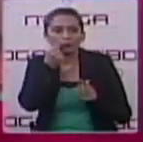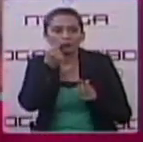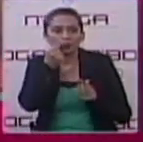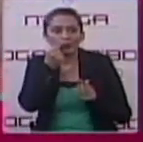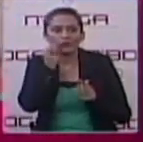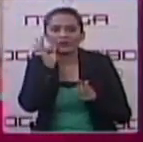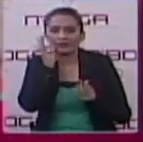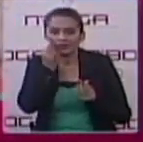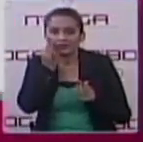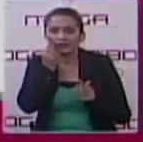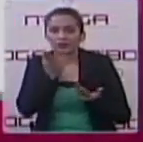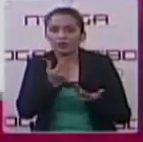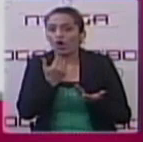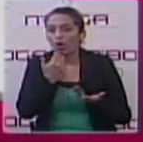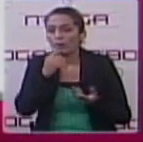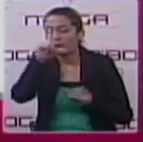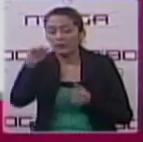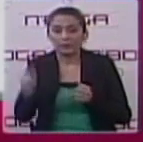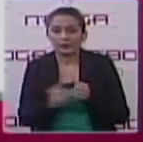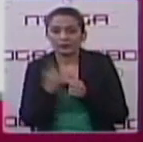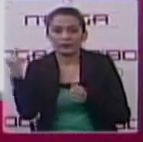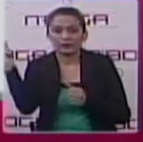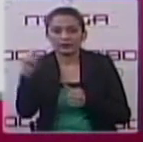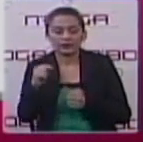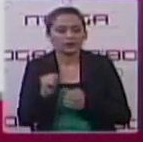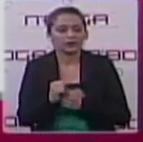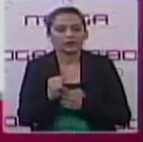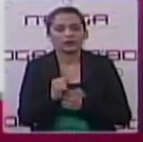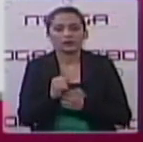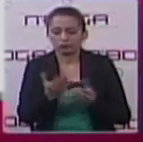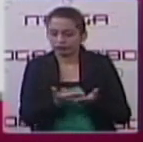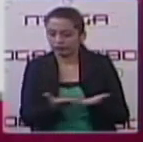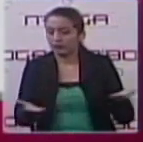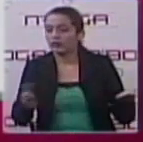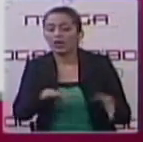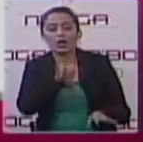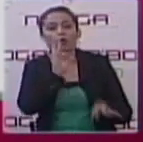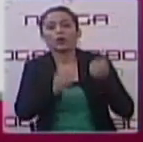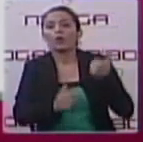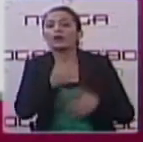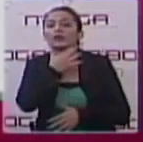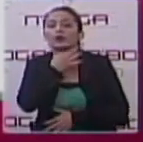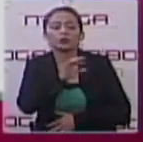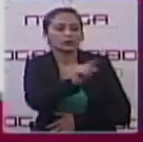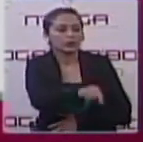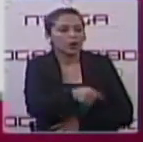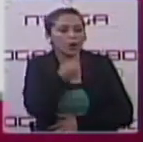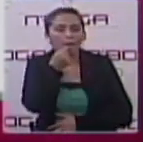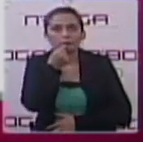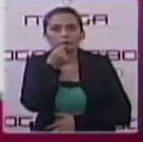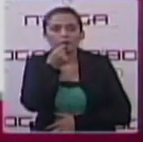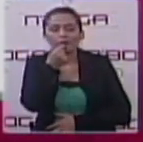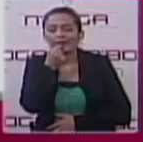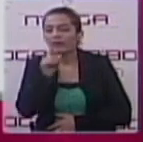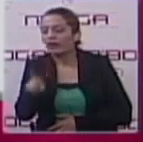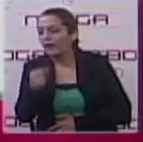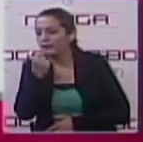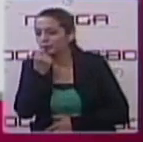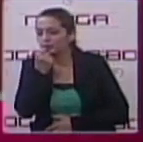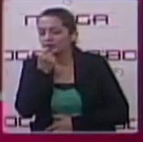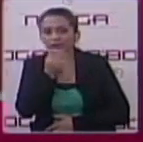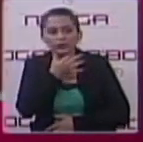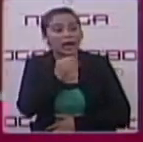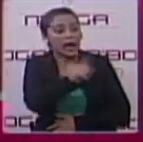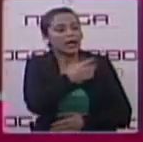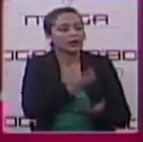pruebe y diga yo quiero esto yo quiero esto y sea capaz de é decidir segú Perdón según el gusto porque realmente los gustos